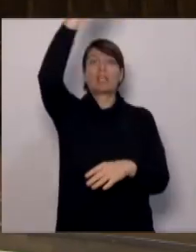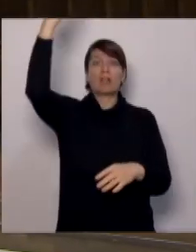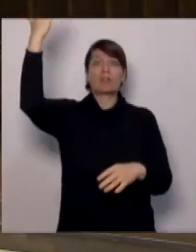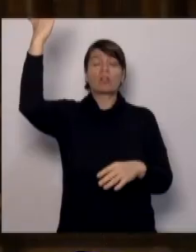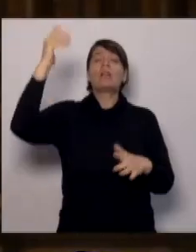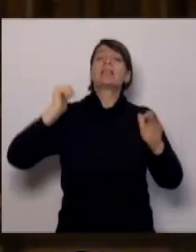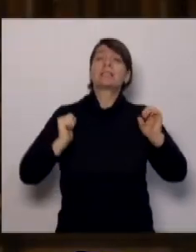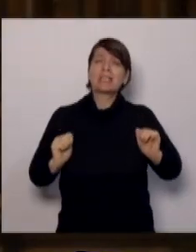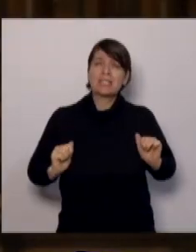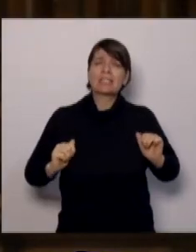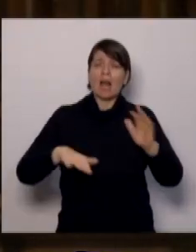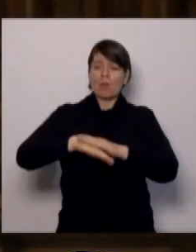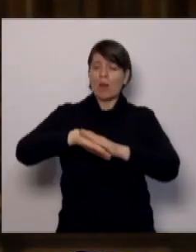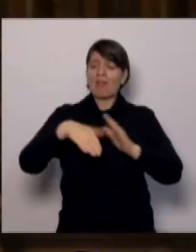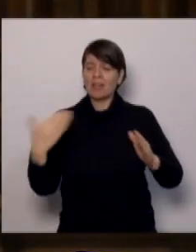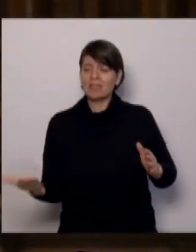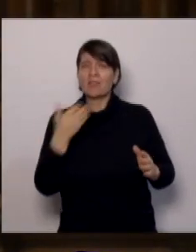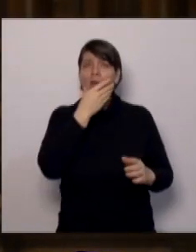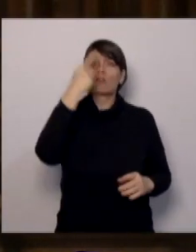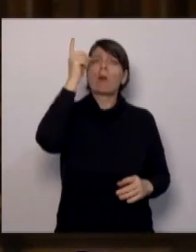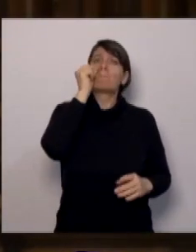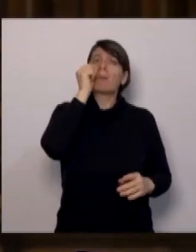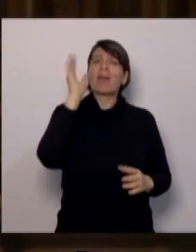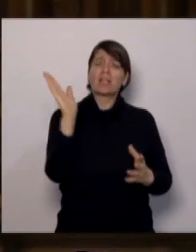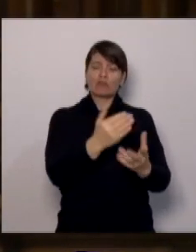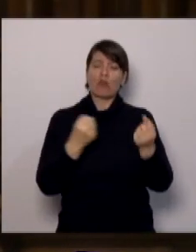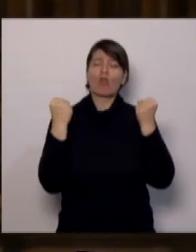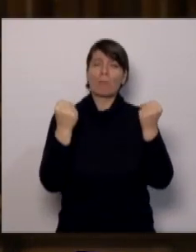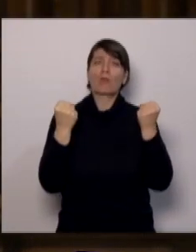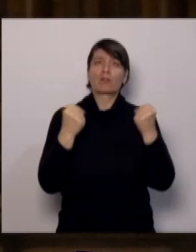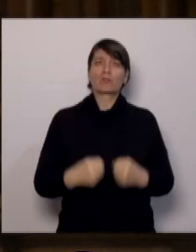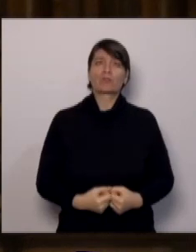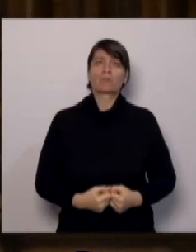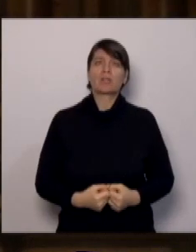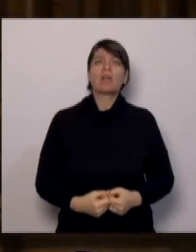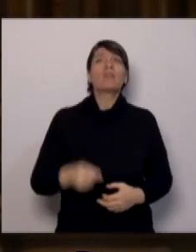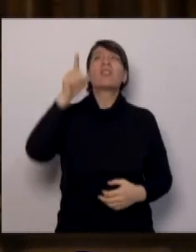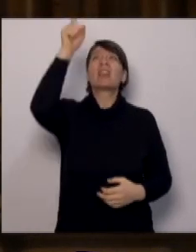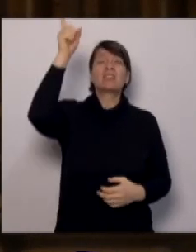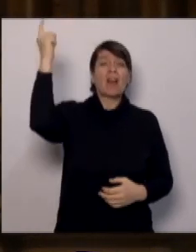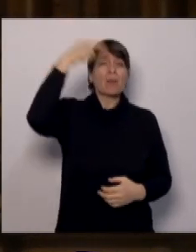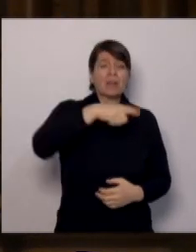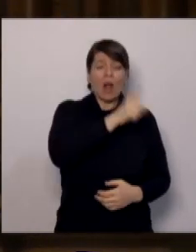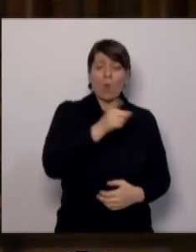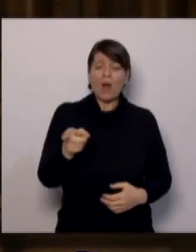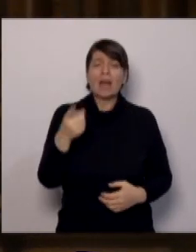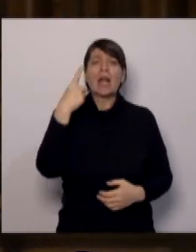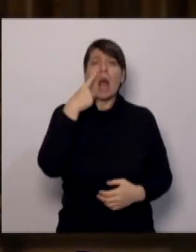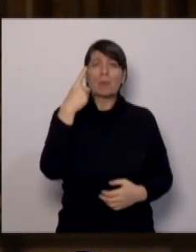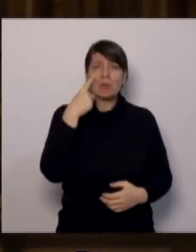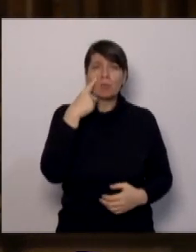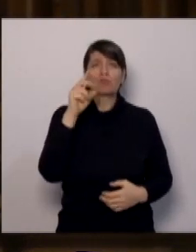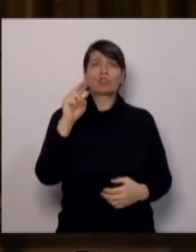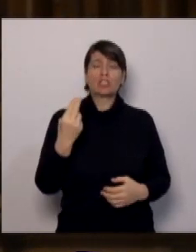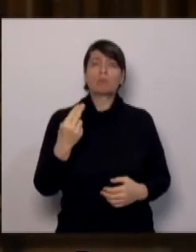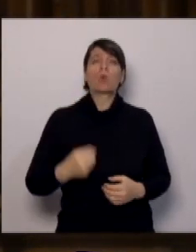muertos, subió a los cielos y está sentado a la derecha de Dios Padre Todopoderoso. Desde allí ha